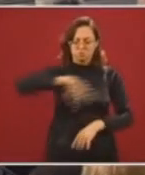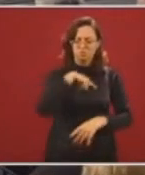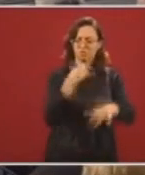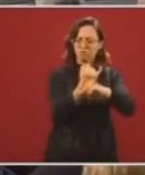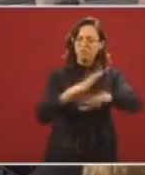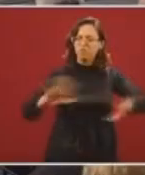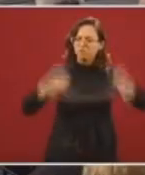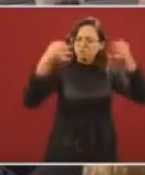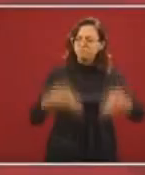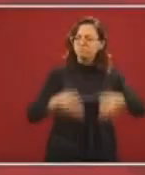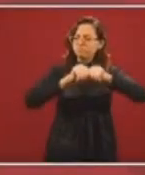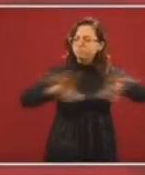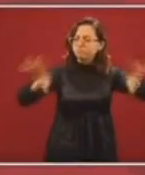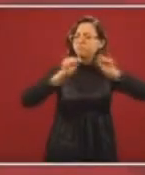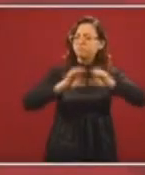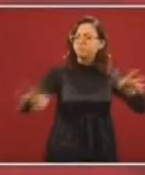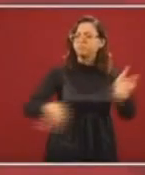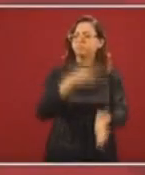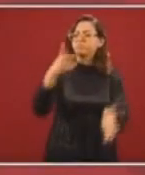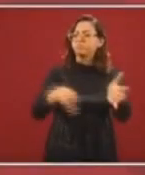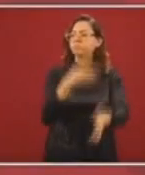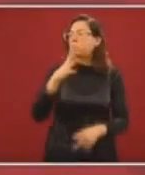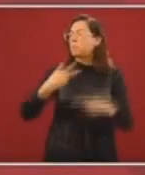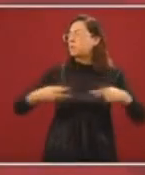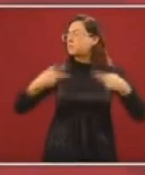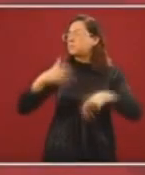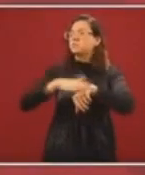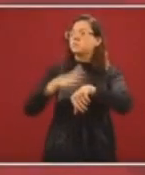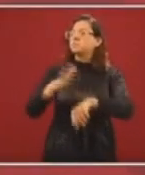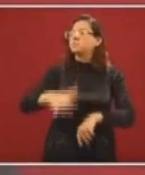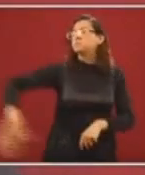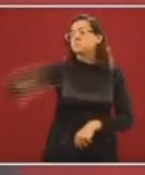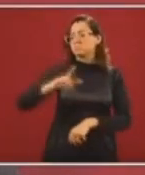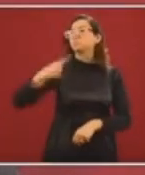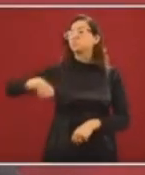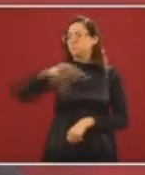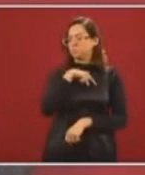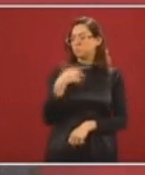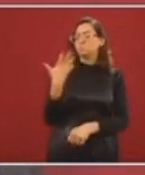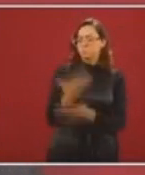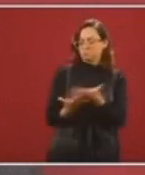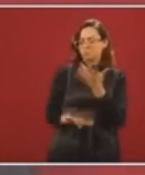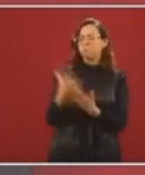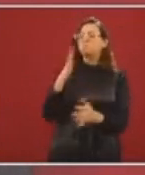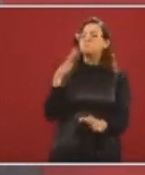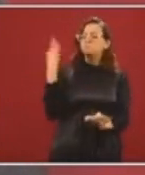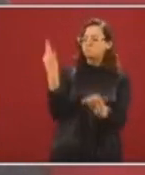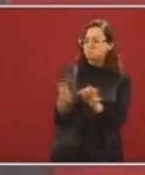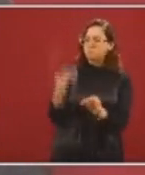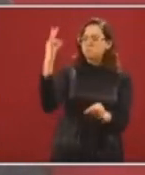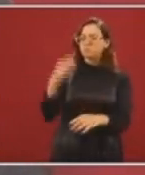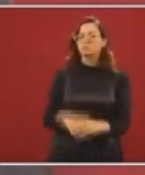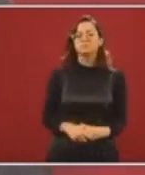los mexicanos sepan que estamos actuando con mucha responsabilidad. Estamos